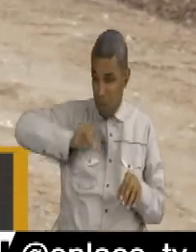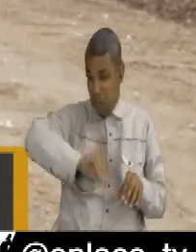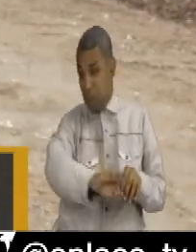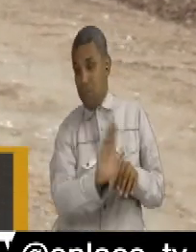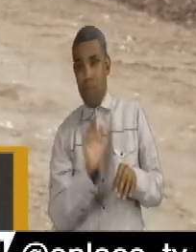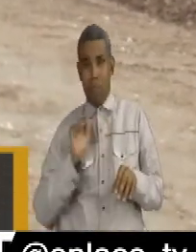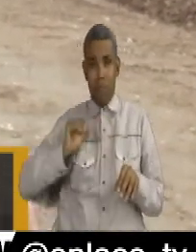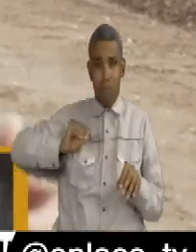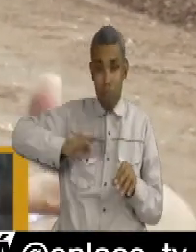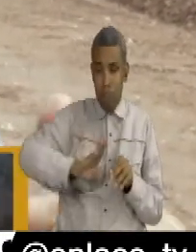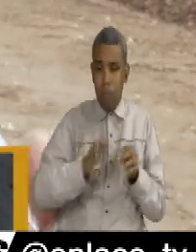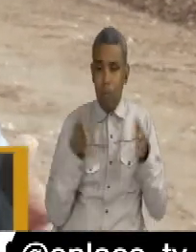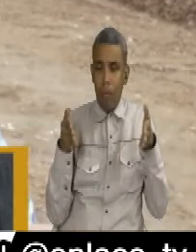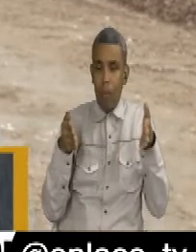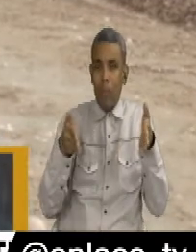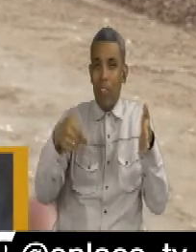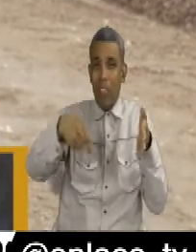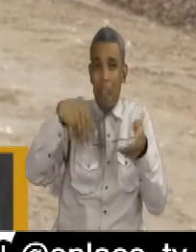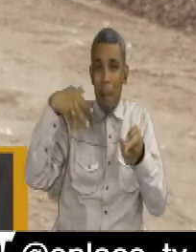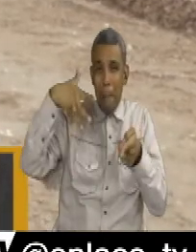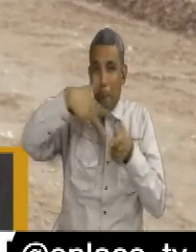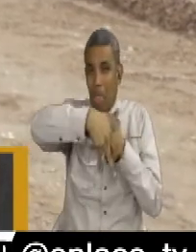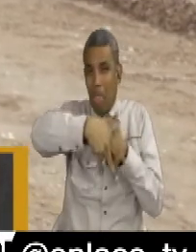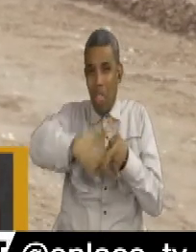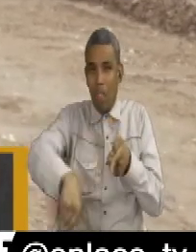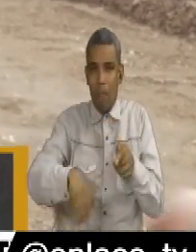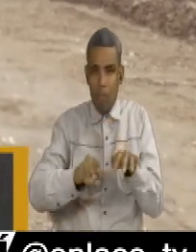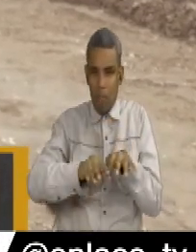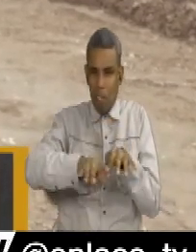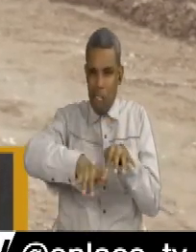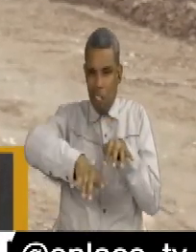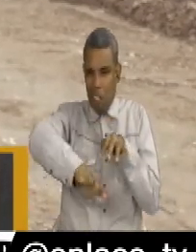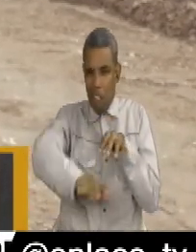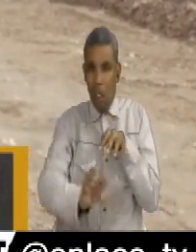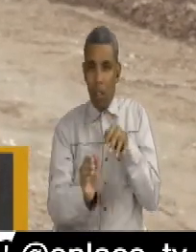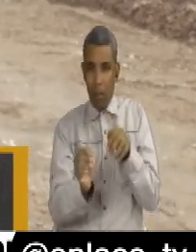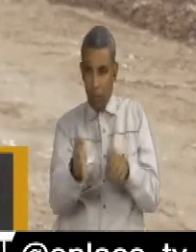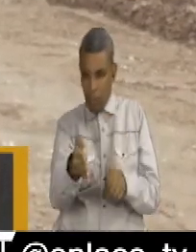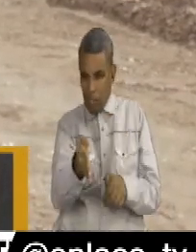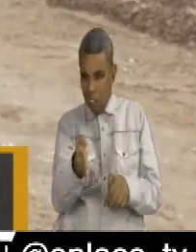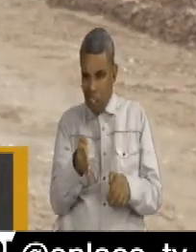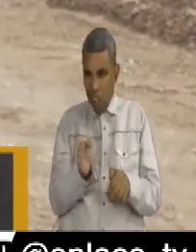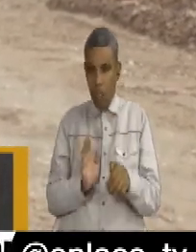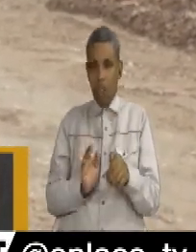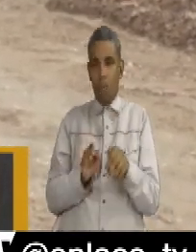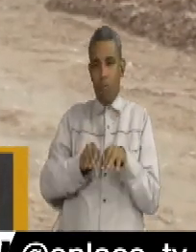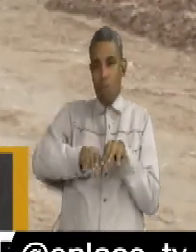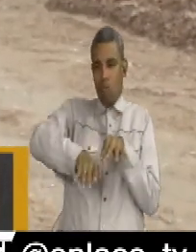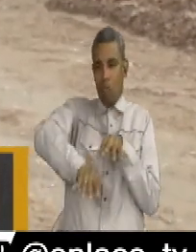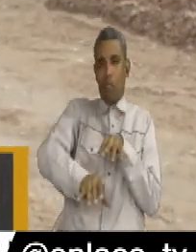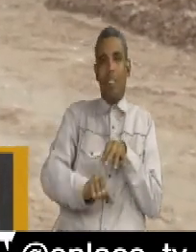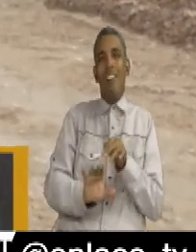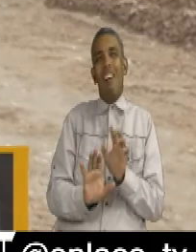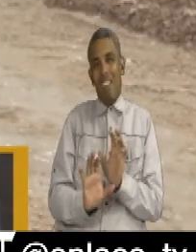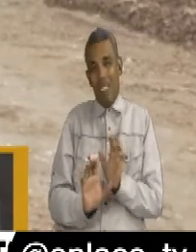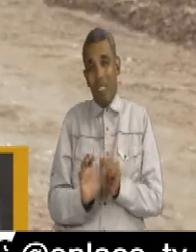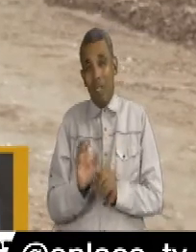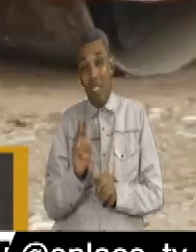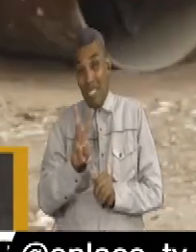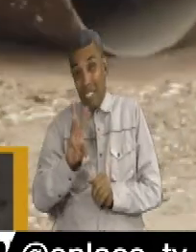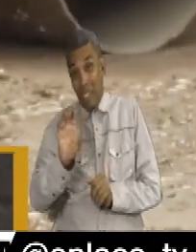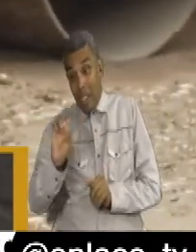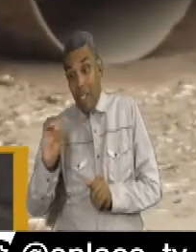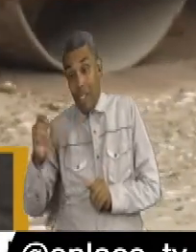a las vías y pues con Ecopetrol, Impala, que son los que más utilizan estas vías, estamos realizando estos